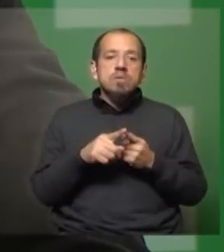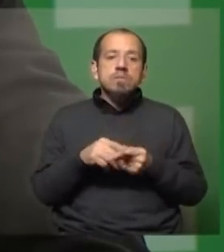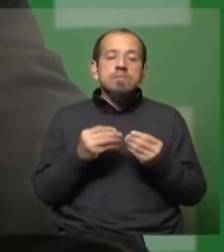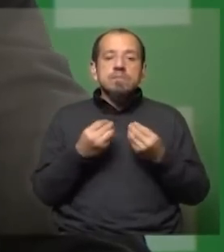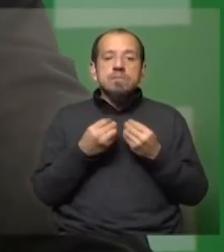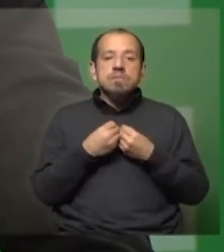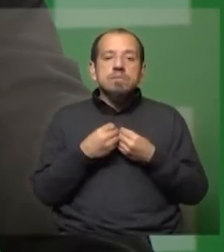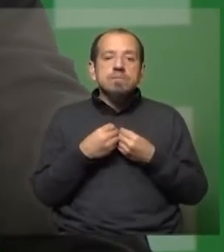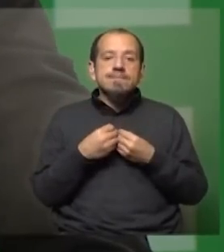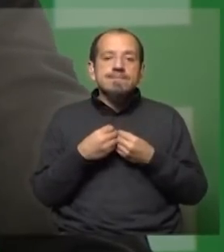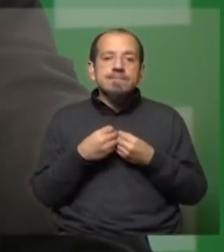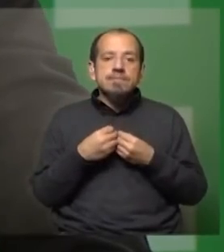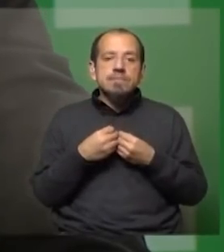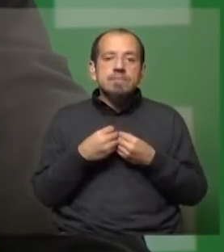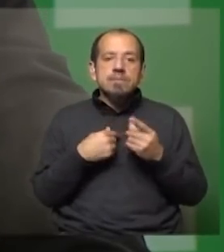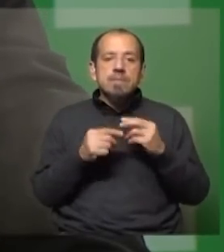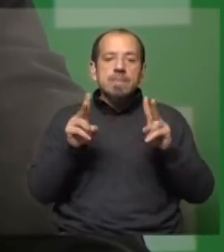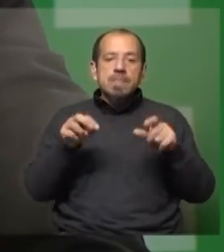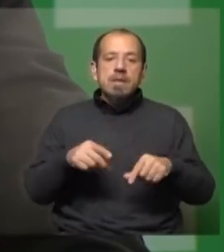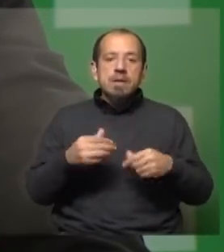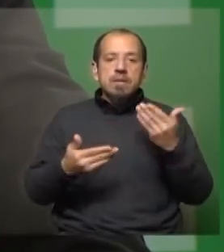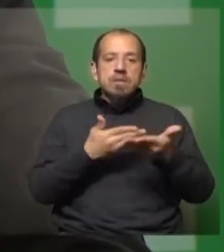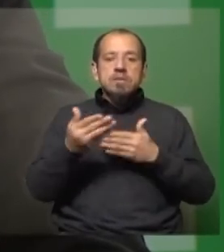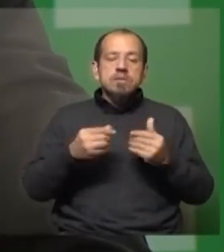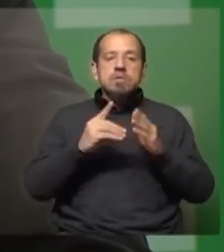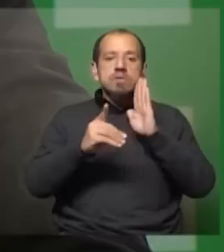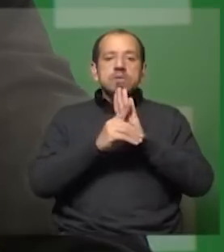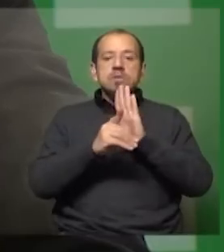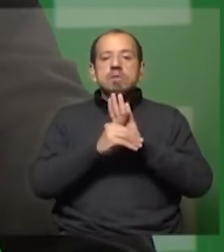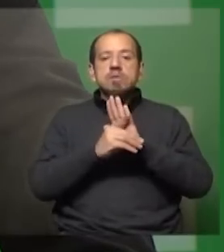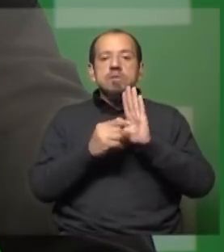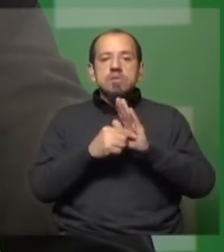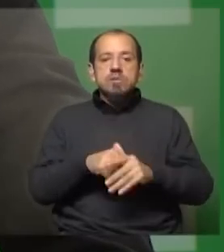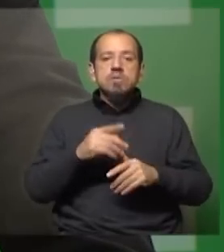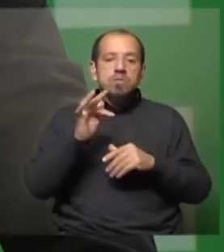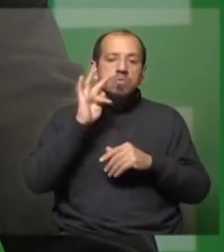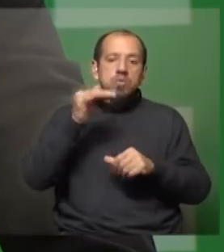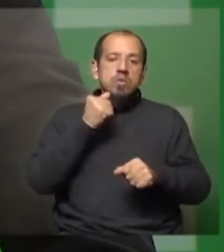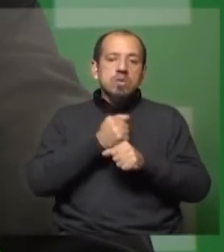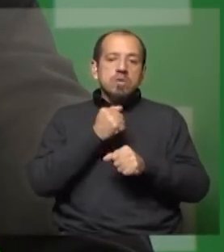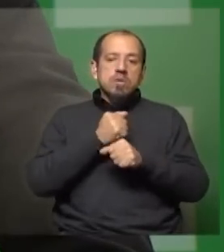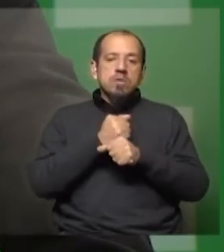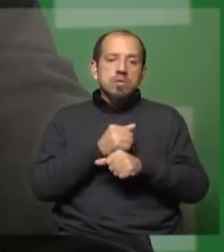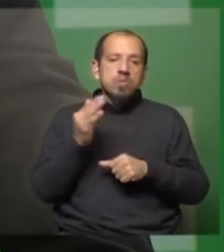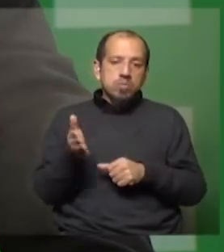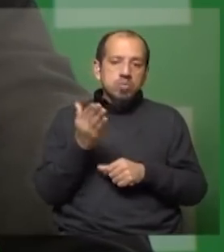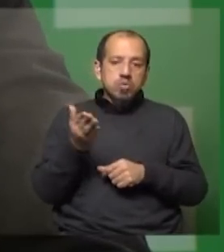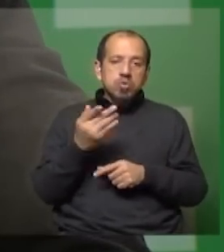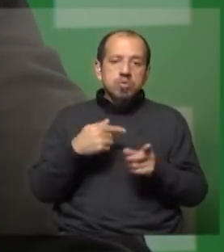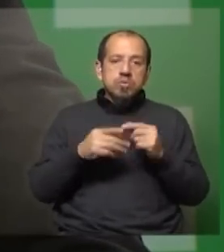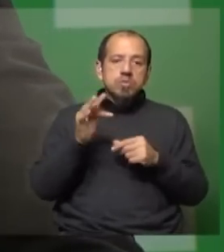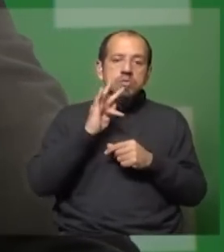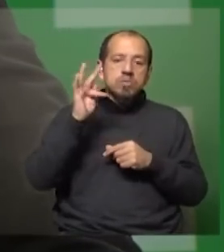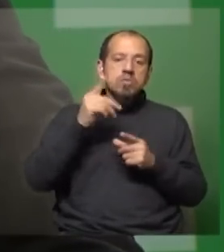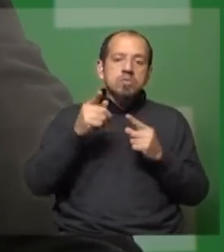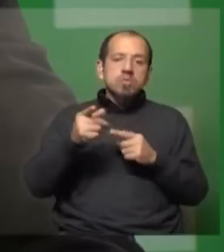muchos sentidos segundo el tema de la transición digital es el futuro del trabajo el futuro de la producción el futuro